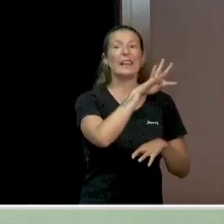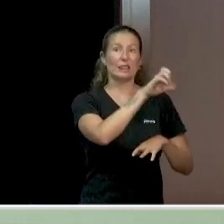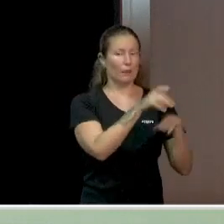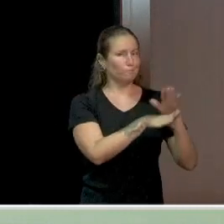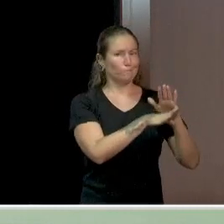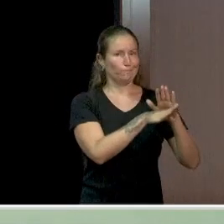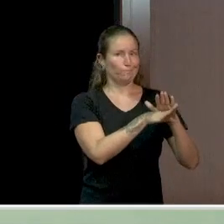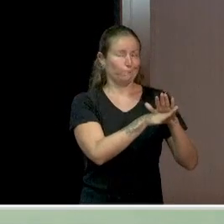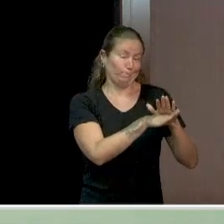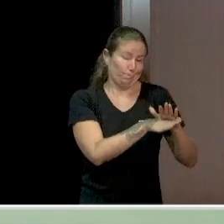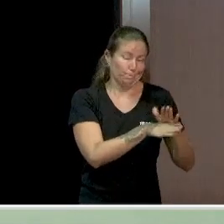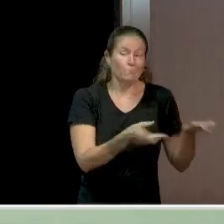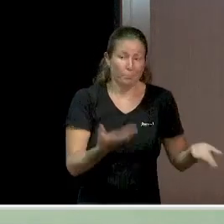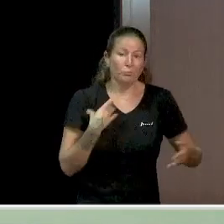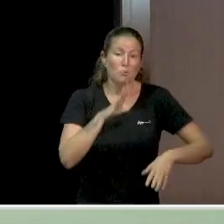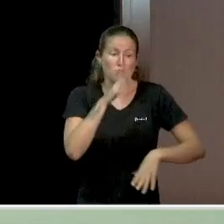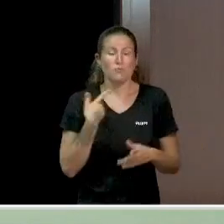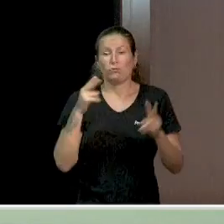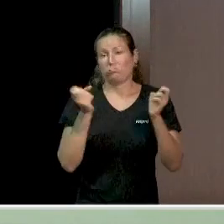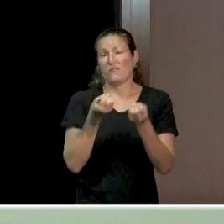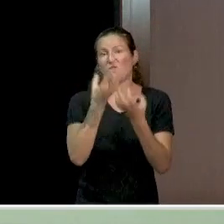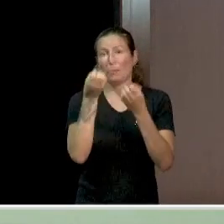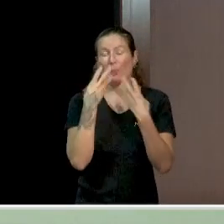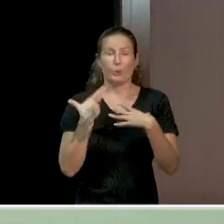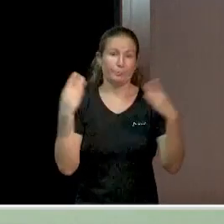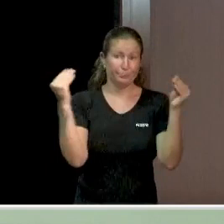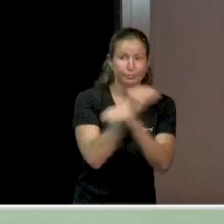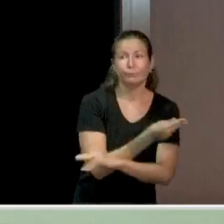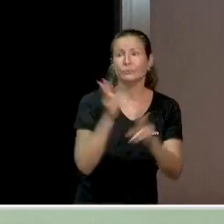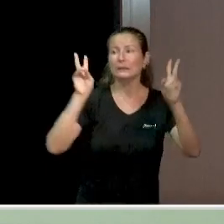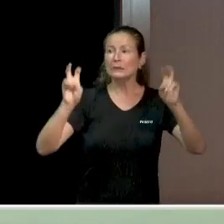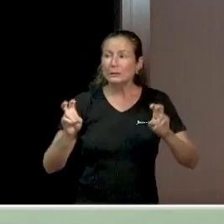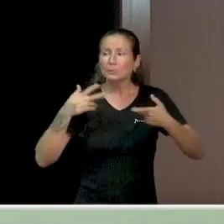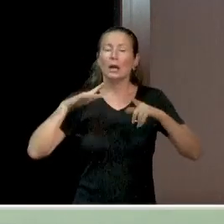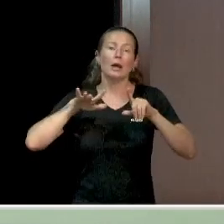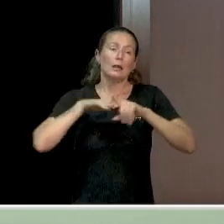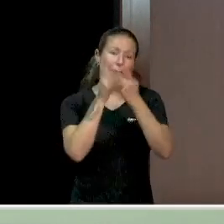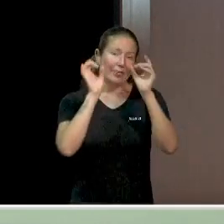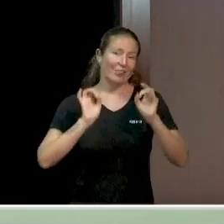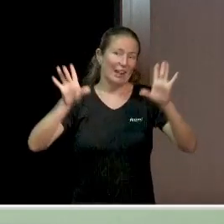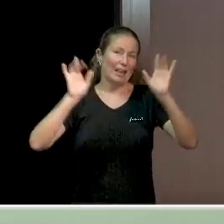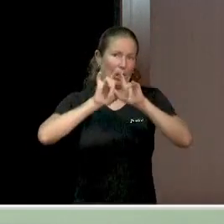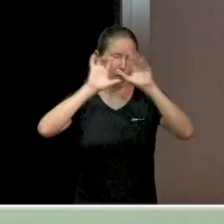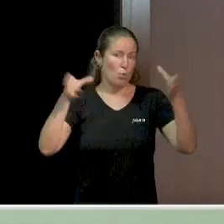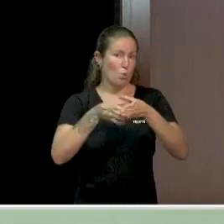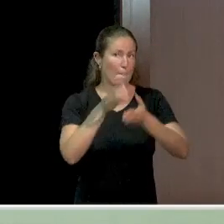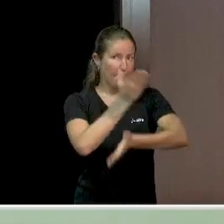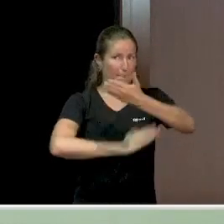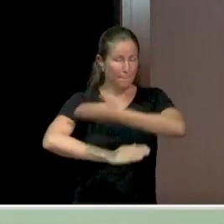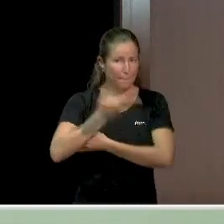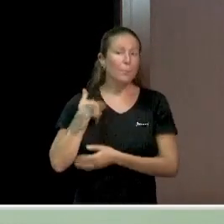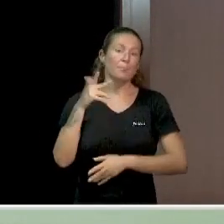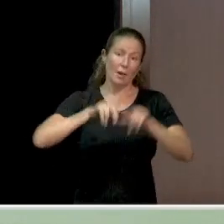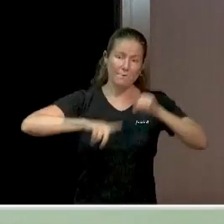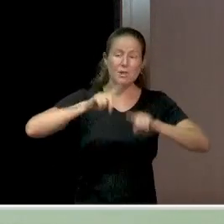en parte por la información contradictoria que se ha recibido respecto a la especial sensibilidad del colectivo, que en algunas